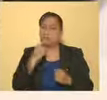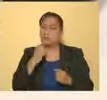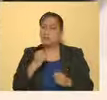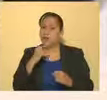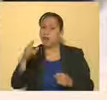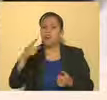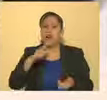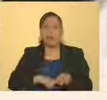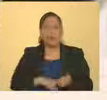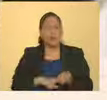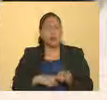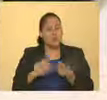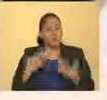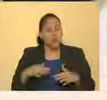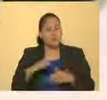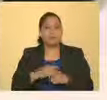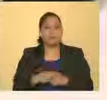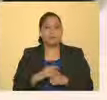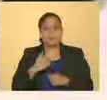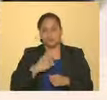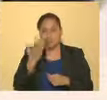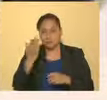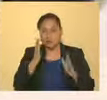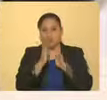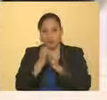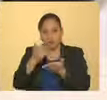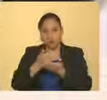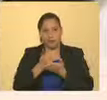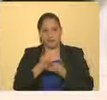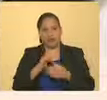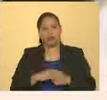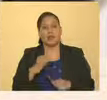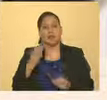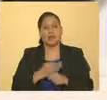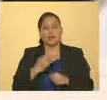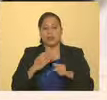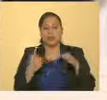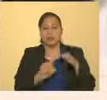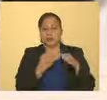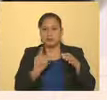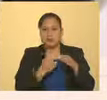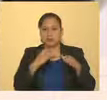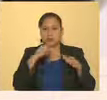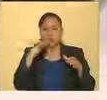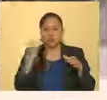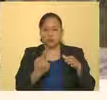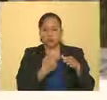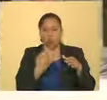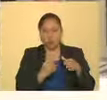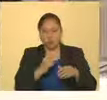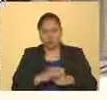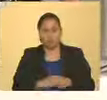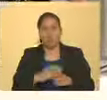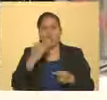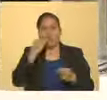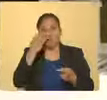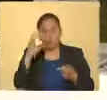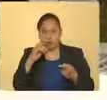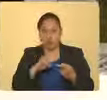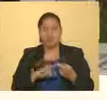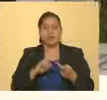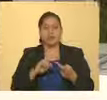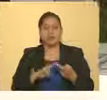como muy penetrante, ¿no? Sí. Entonces yo te pido, si me vas a ayudar. Vamos a hacer una salsita. ¡A moler! ¡Uy, qué rico! Con cilantro.